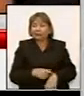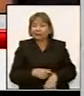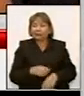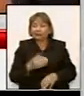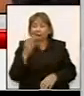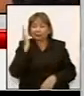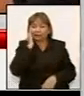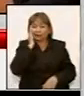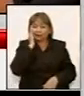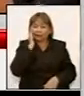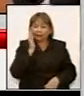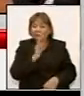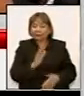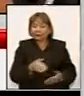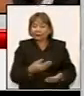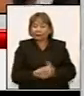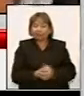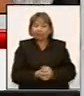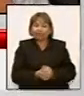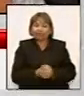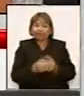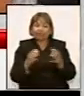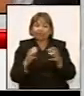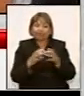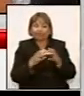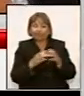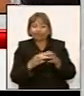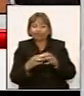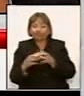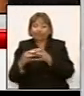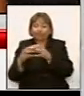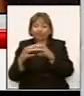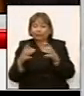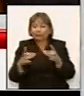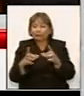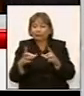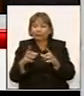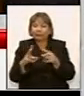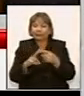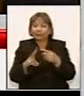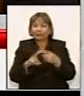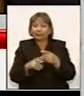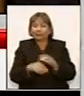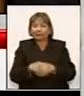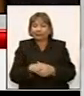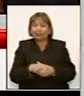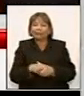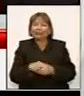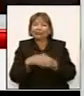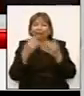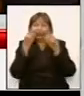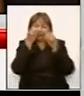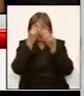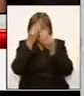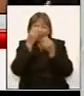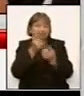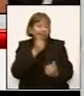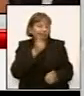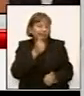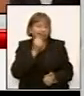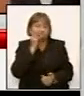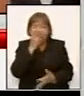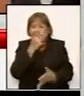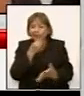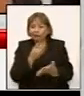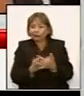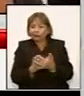que yo sé que toda la comitiva, ¿no?, de Congreso Televisión está apurada también, pero hay un informe muy bueno, muy bonito,